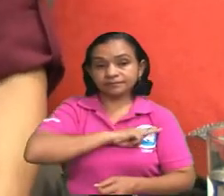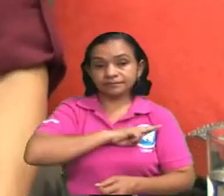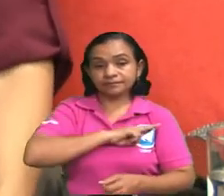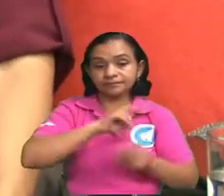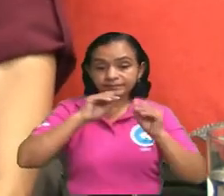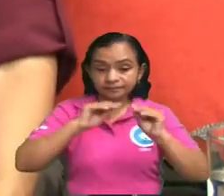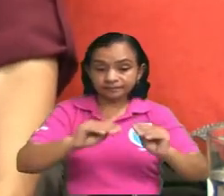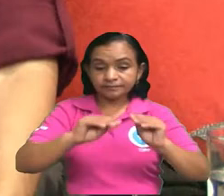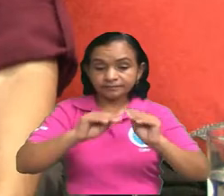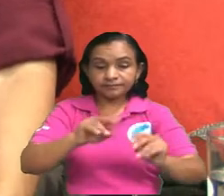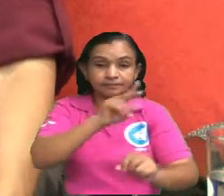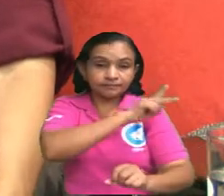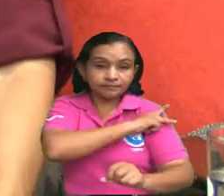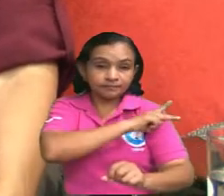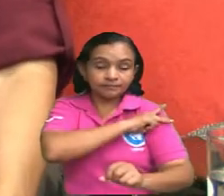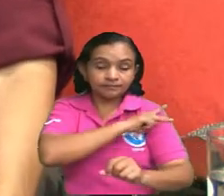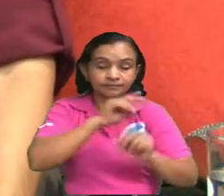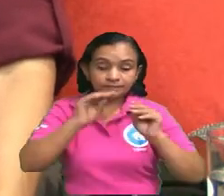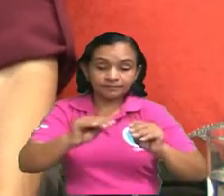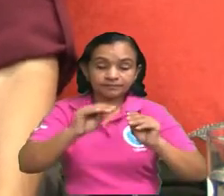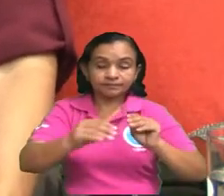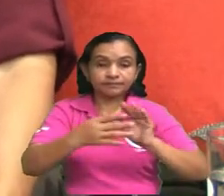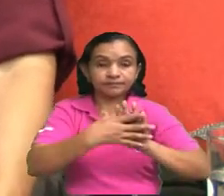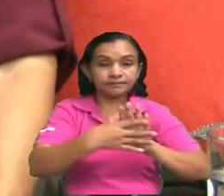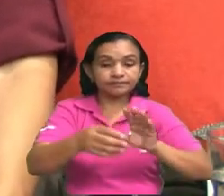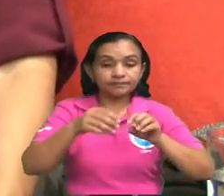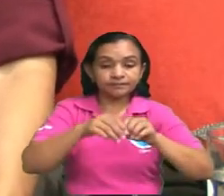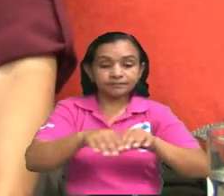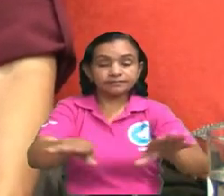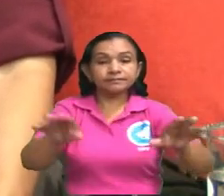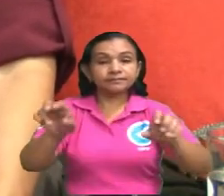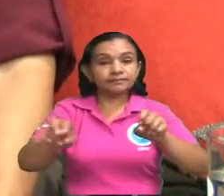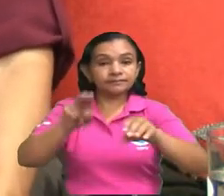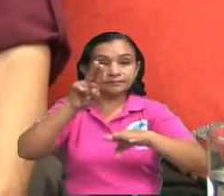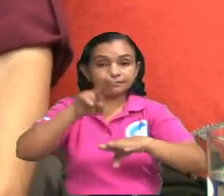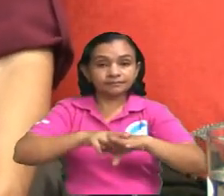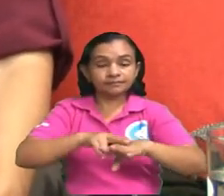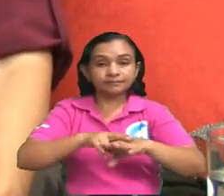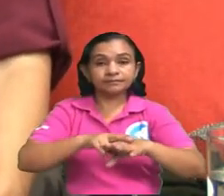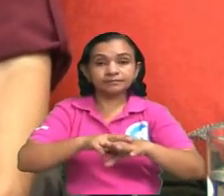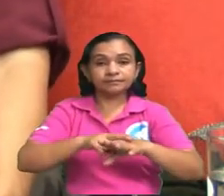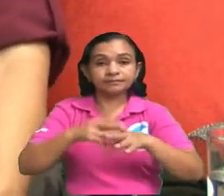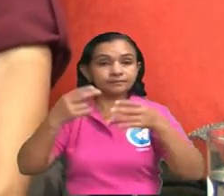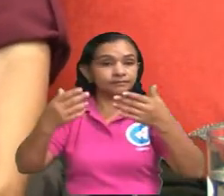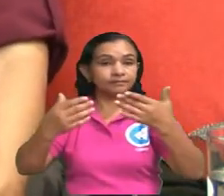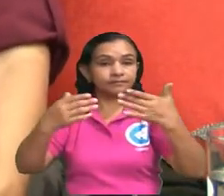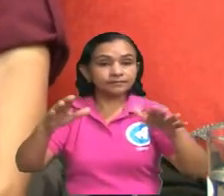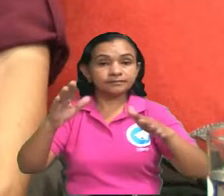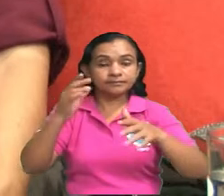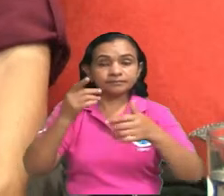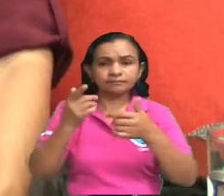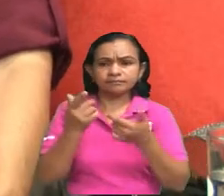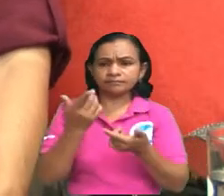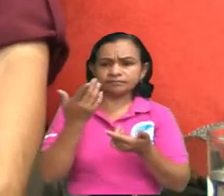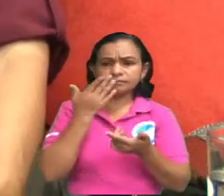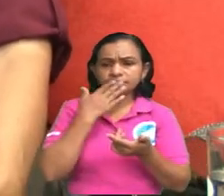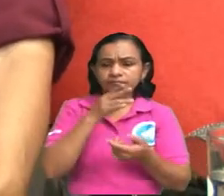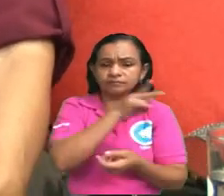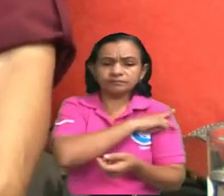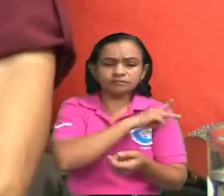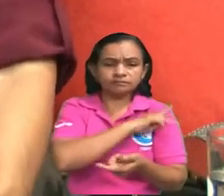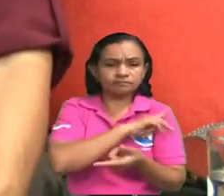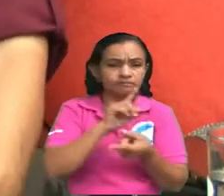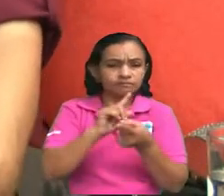transmitió a la Policía Nacional. Él atacaba cualquier proceso de deformación en la